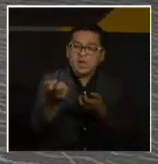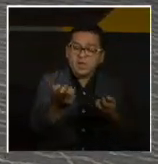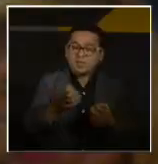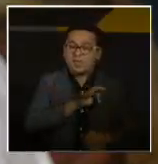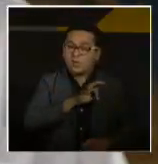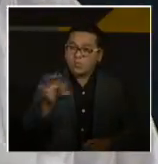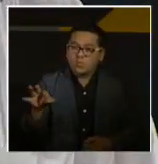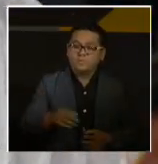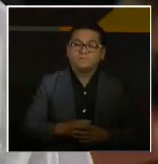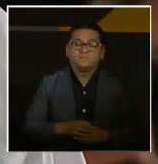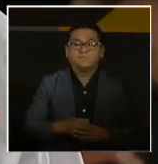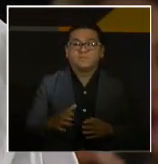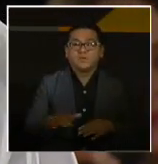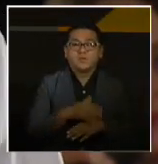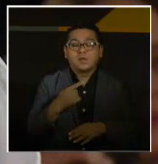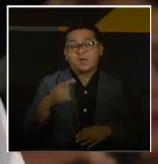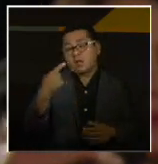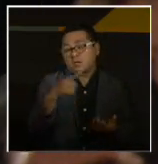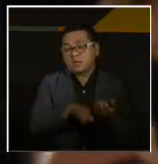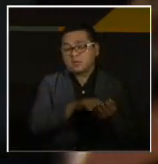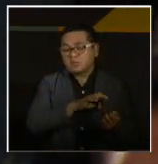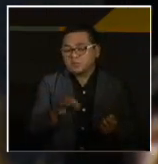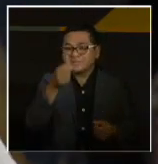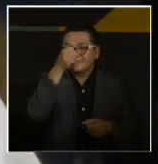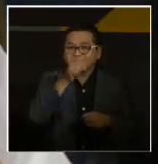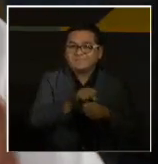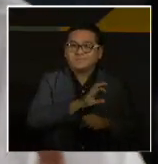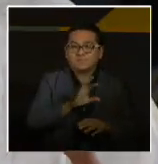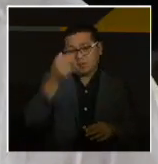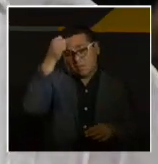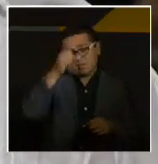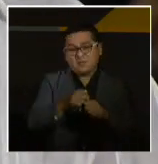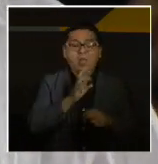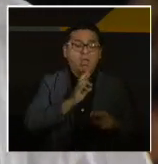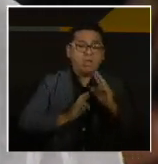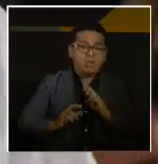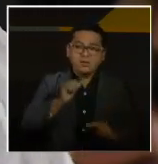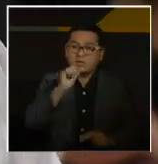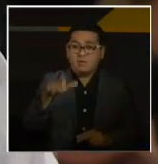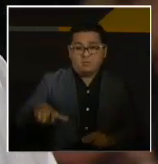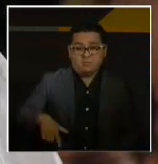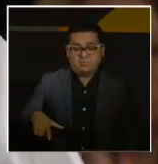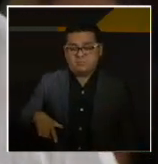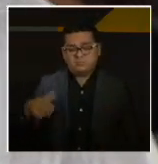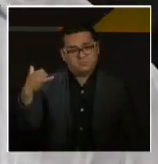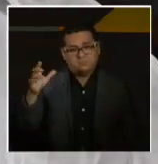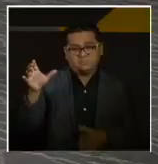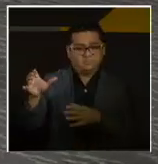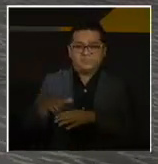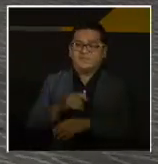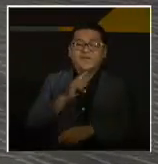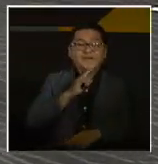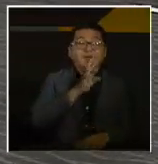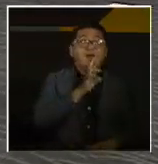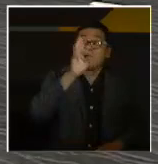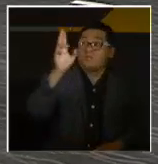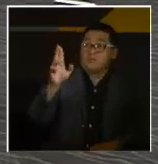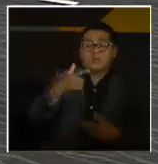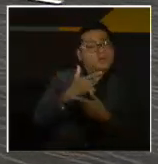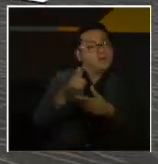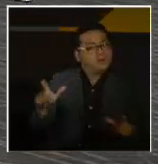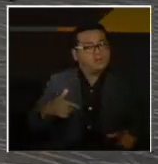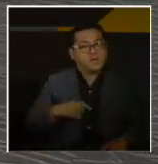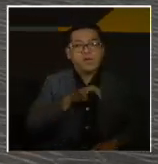ejercicio de control dentro de cada una de las secretarías y que no responda al gobernador del estado, sino que sea